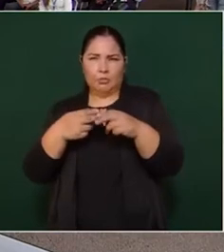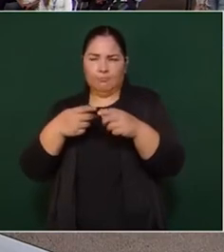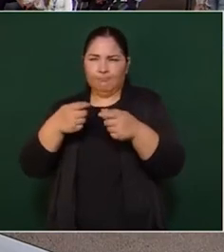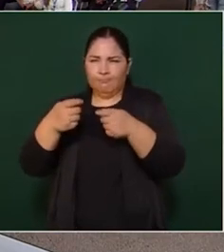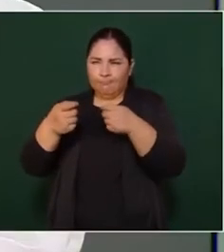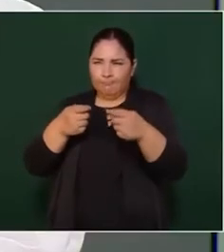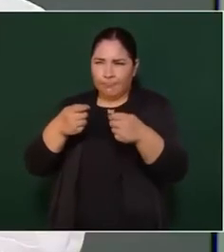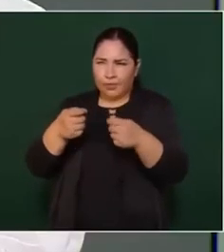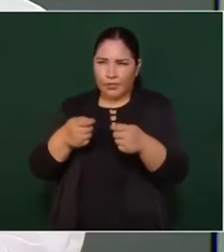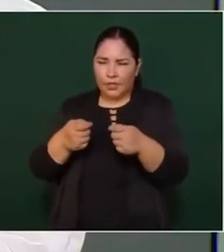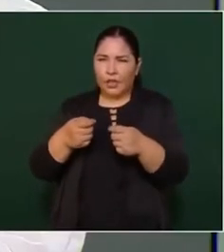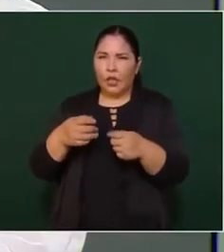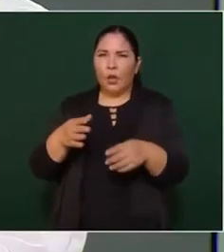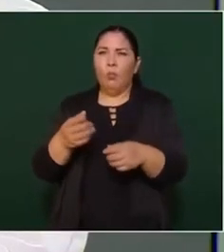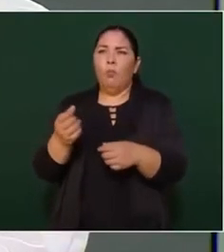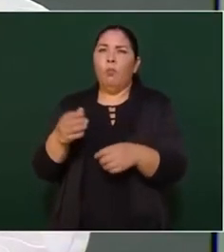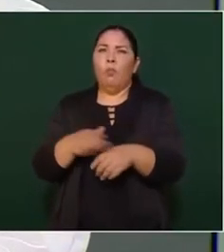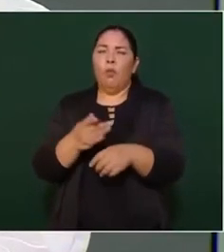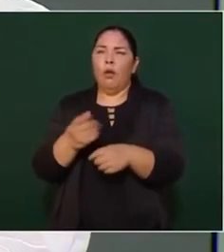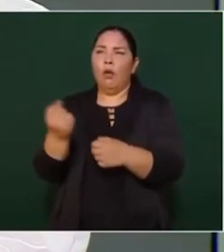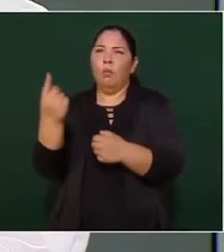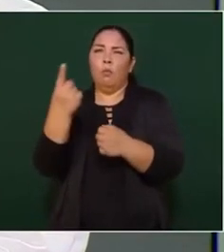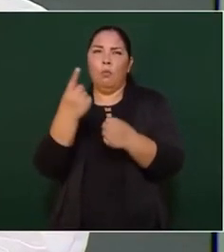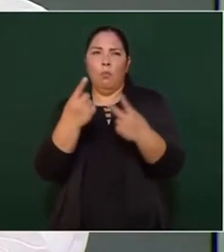porque habían maestros